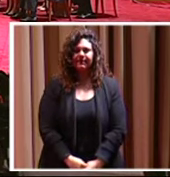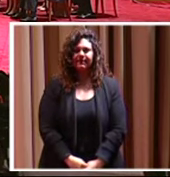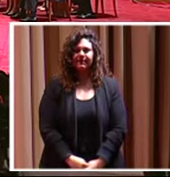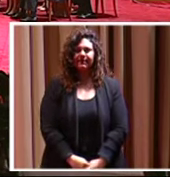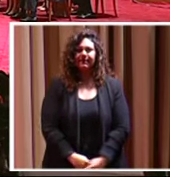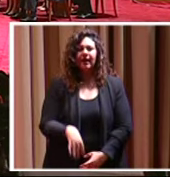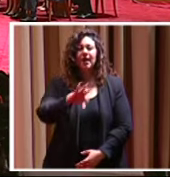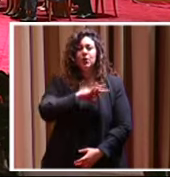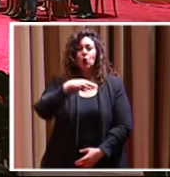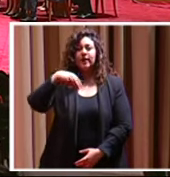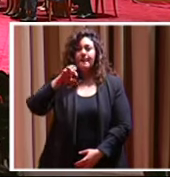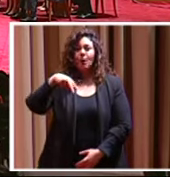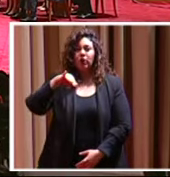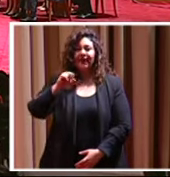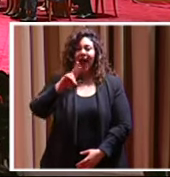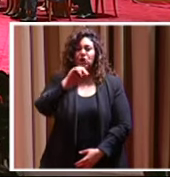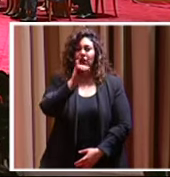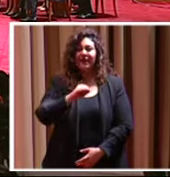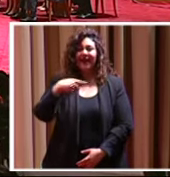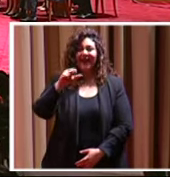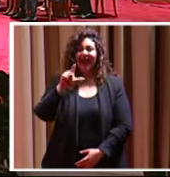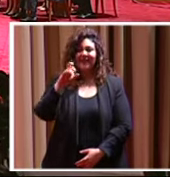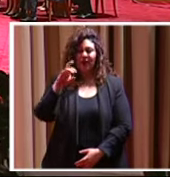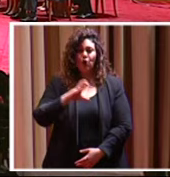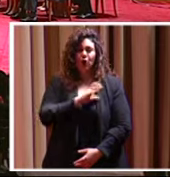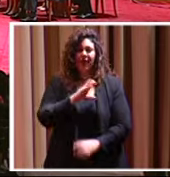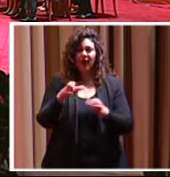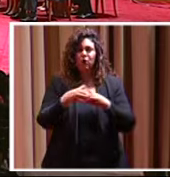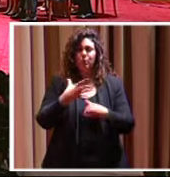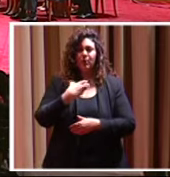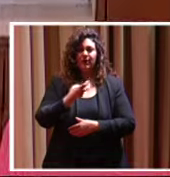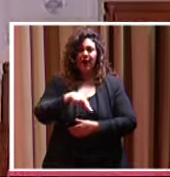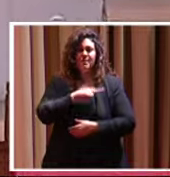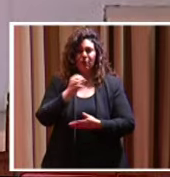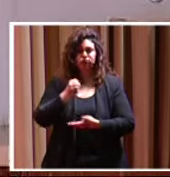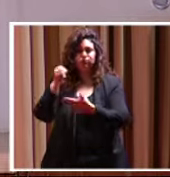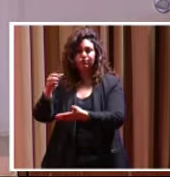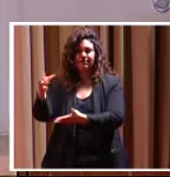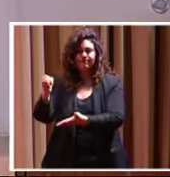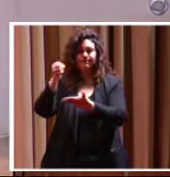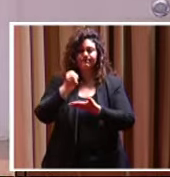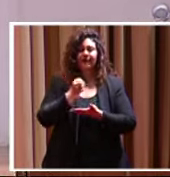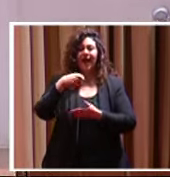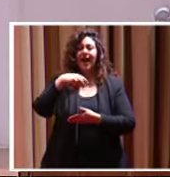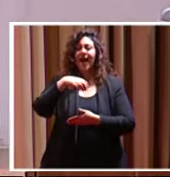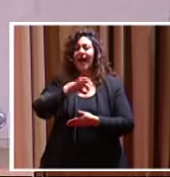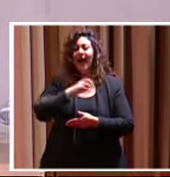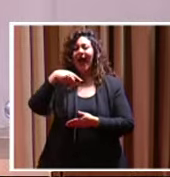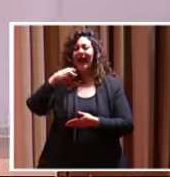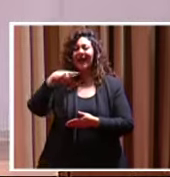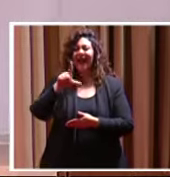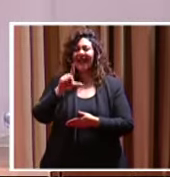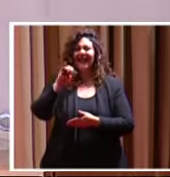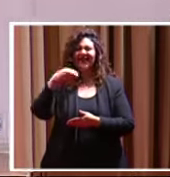Entrega doña Mónica Rodríguez Gallego, concejal del Grupo Municipal Vox. Recoge Ángel Ibarra